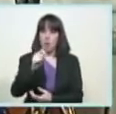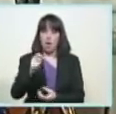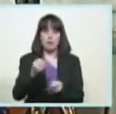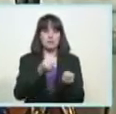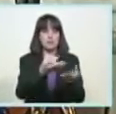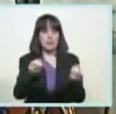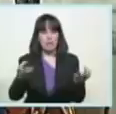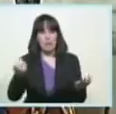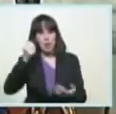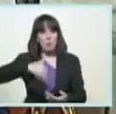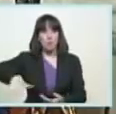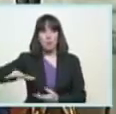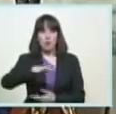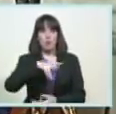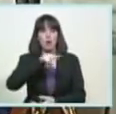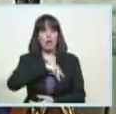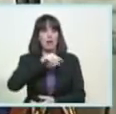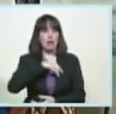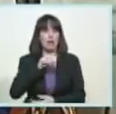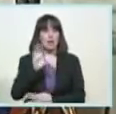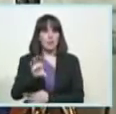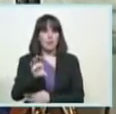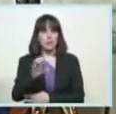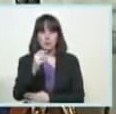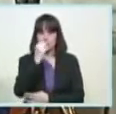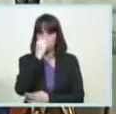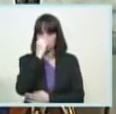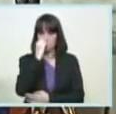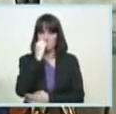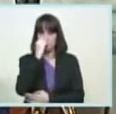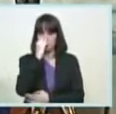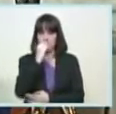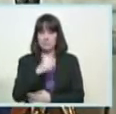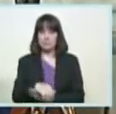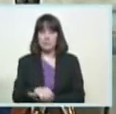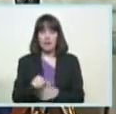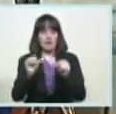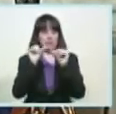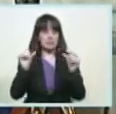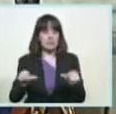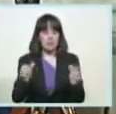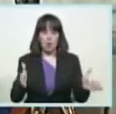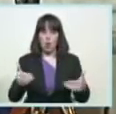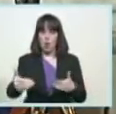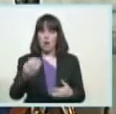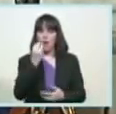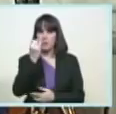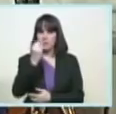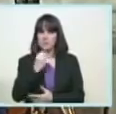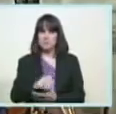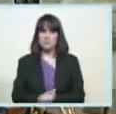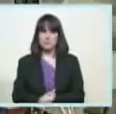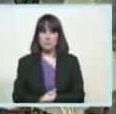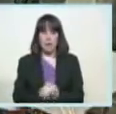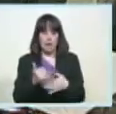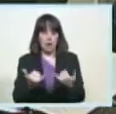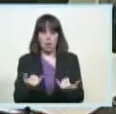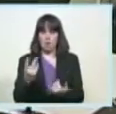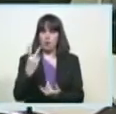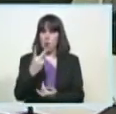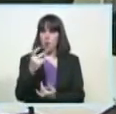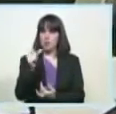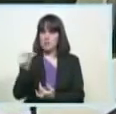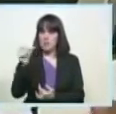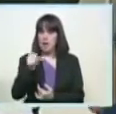de carne de la patria sin el sistema de los clubs recientemente hace dos